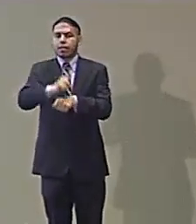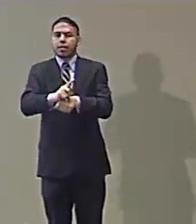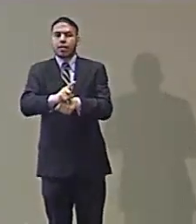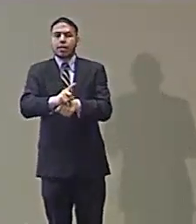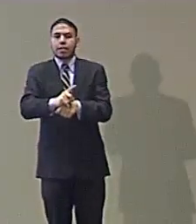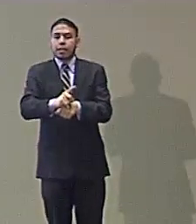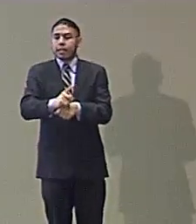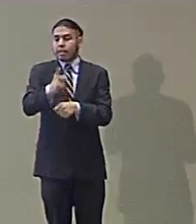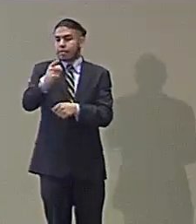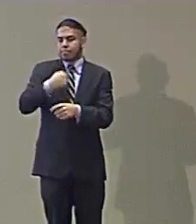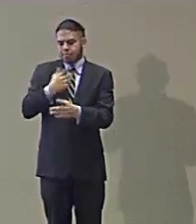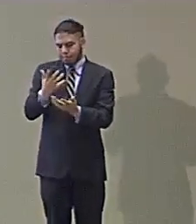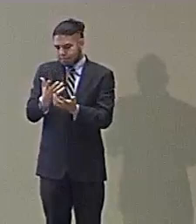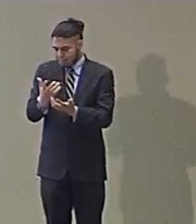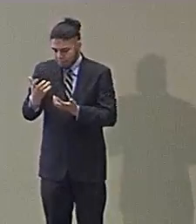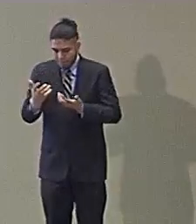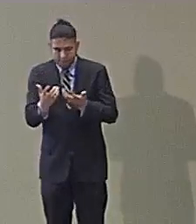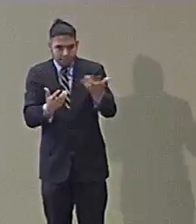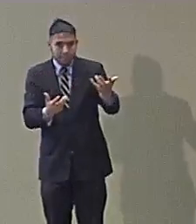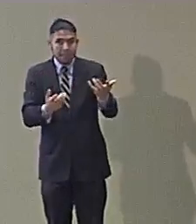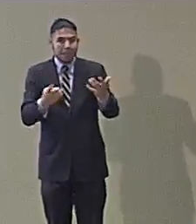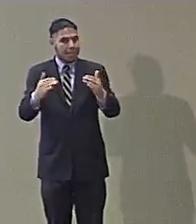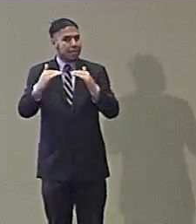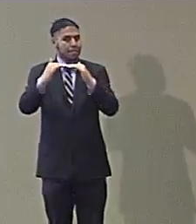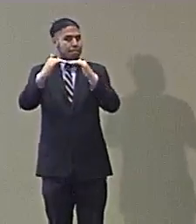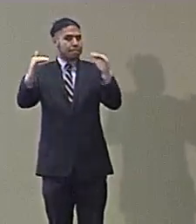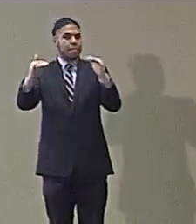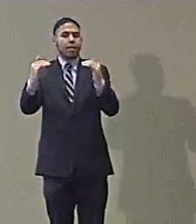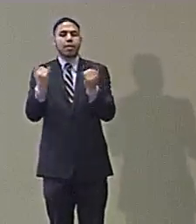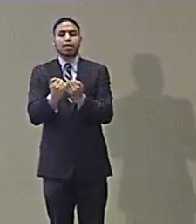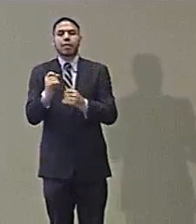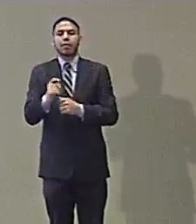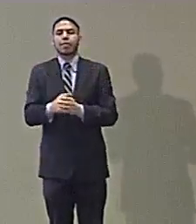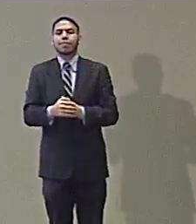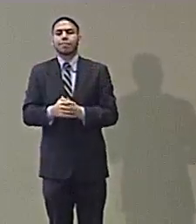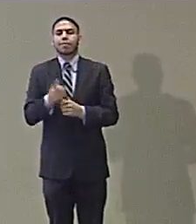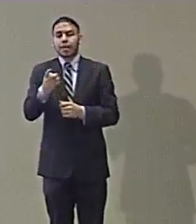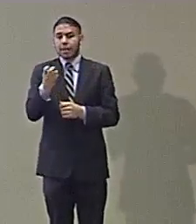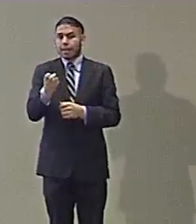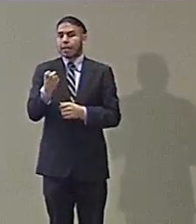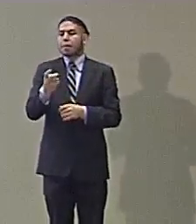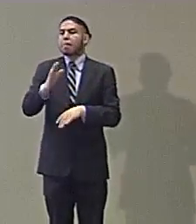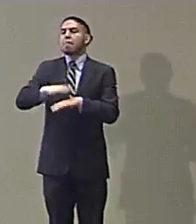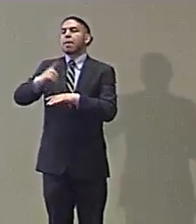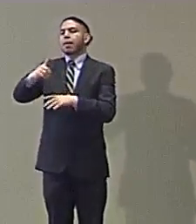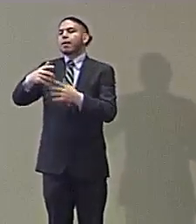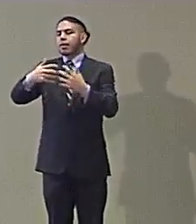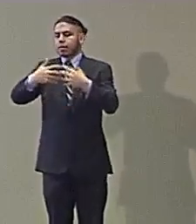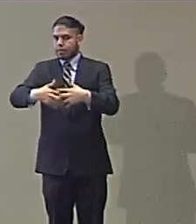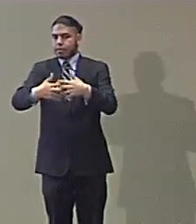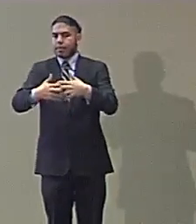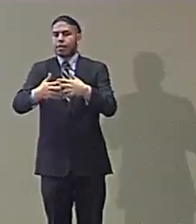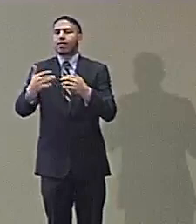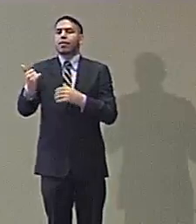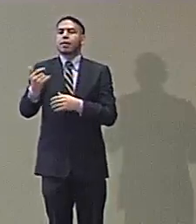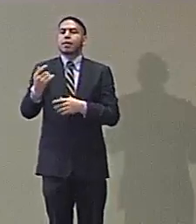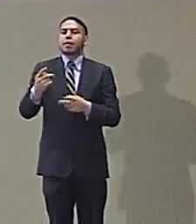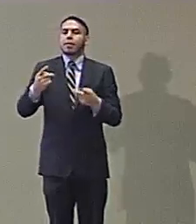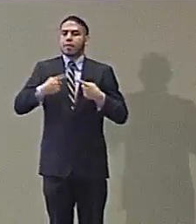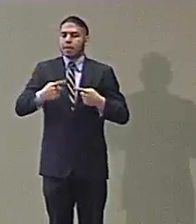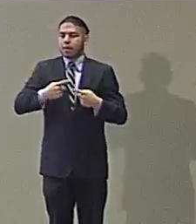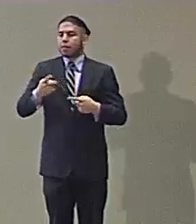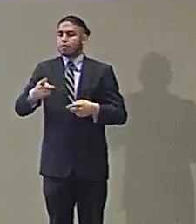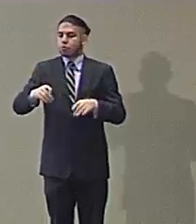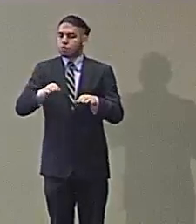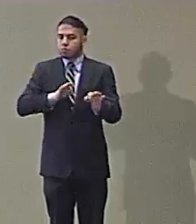se repartan de manera más pareja una manera de hacer eso es que haya más empresas y más empleos de mexicanos en